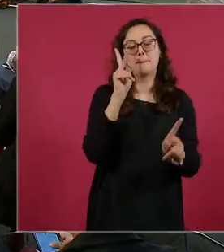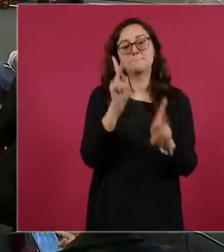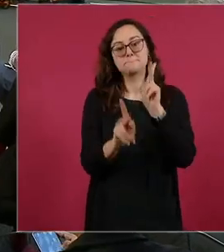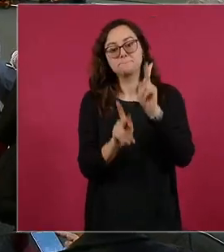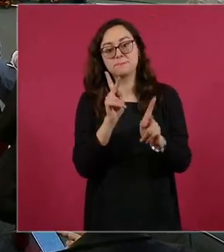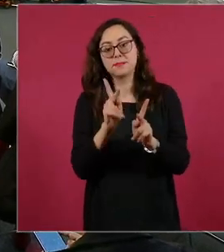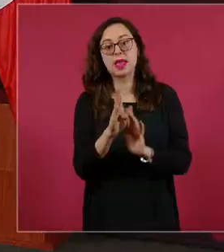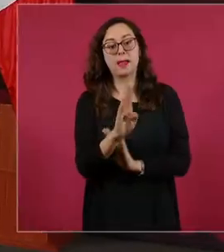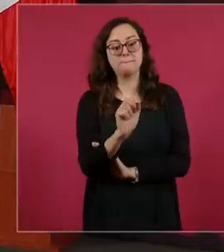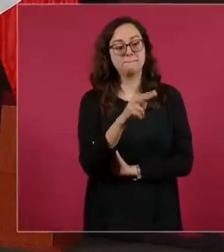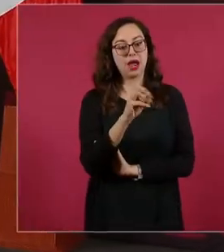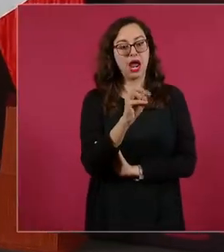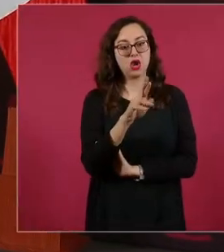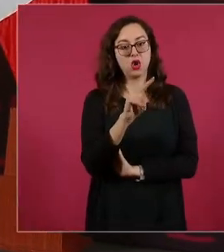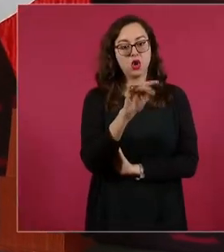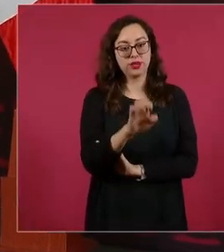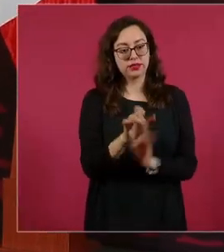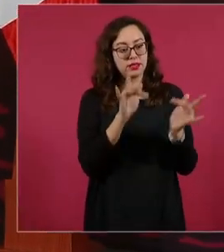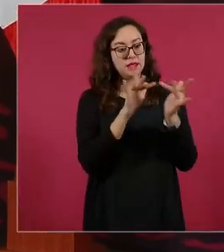Banorte